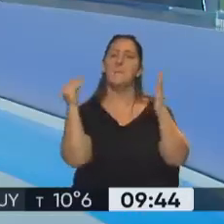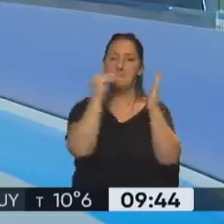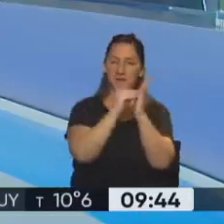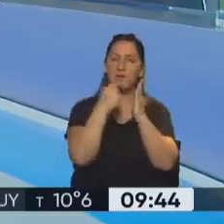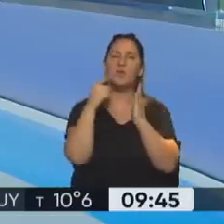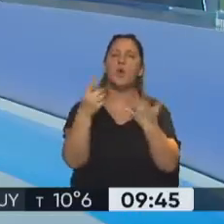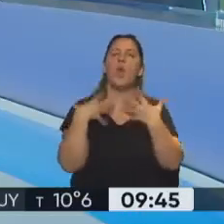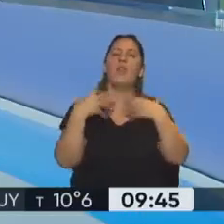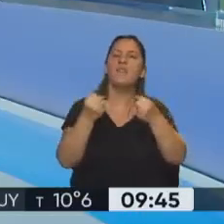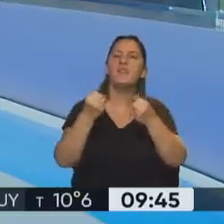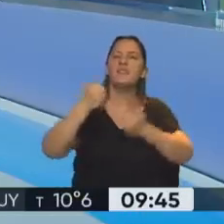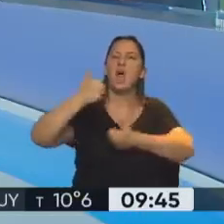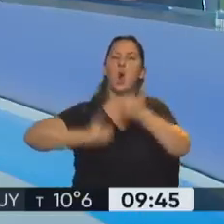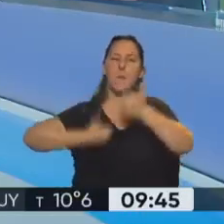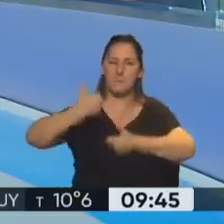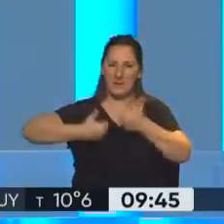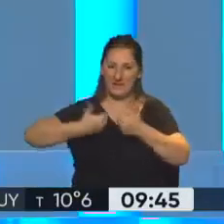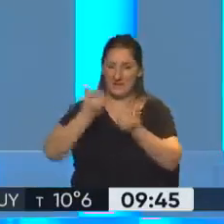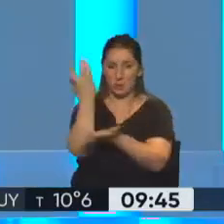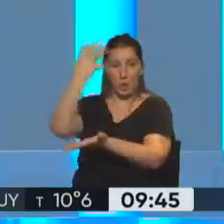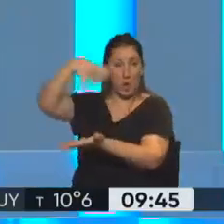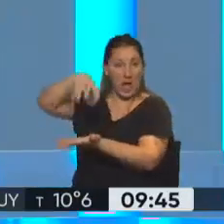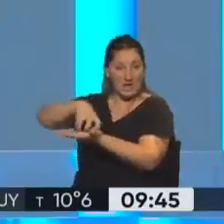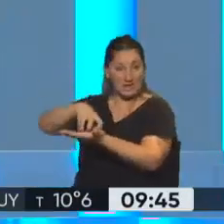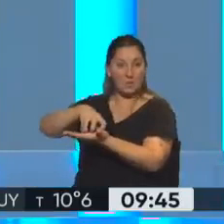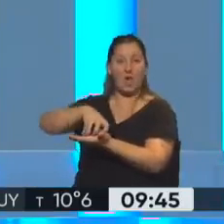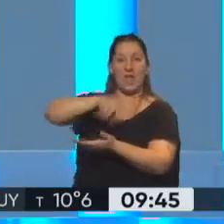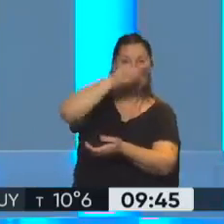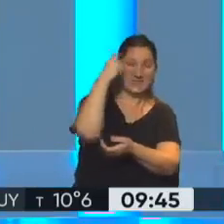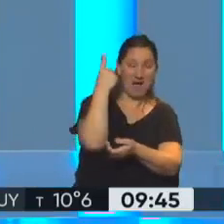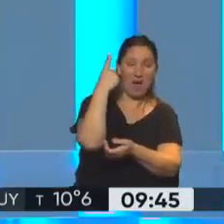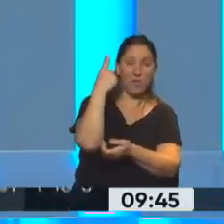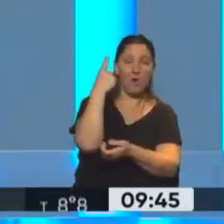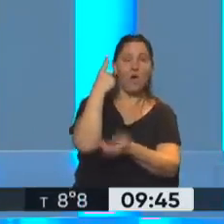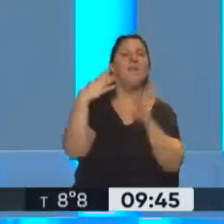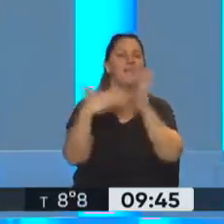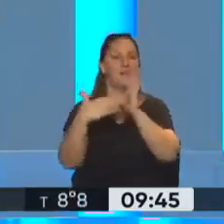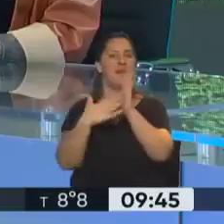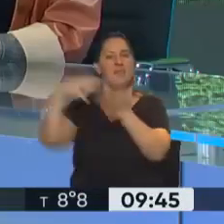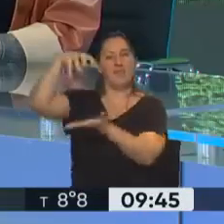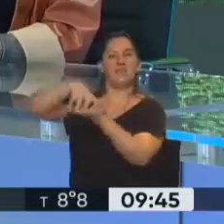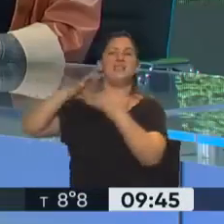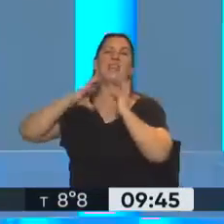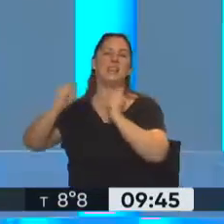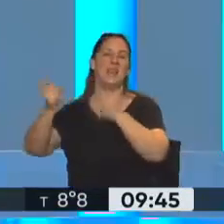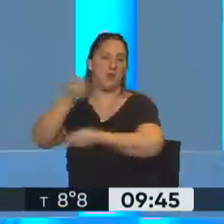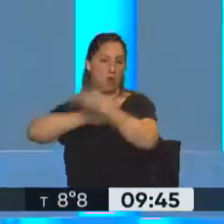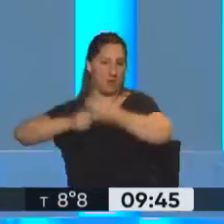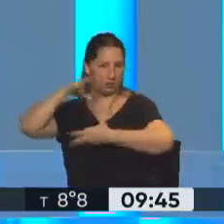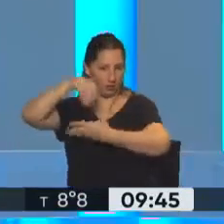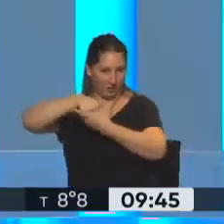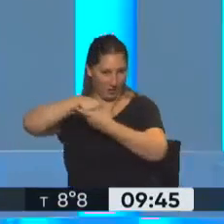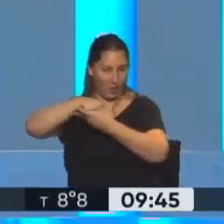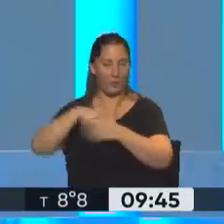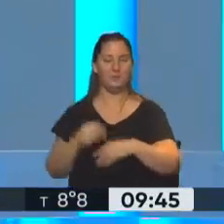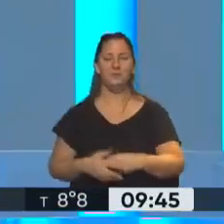hablo de defensa de la competencia que es un organismo es el estado pero depende de la secretaría de comercio interior y dijo que ahí